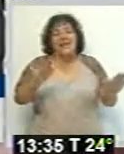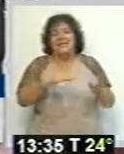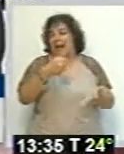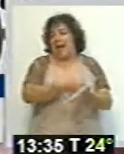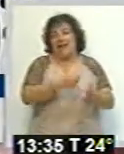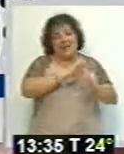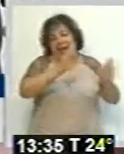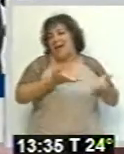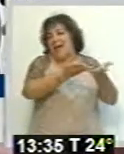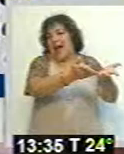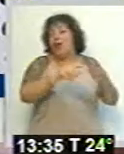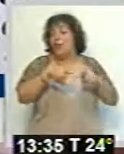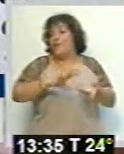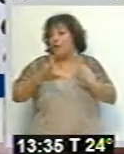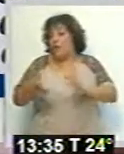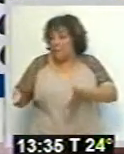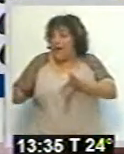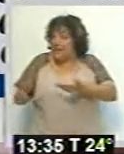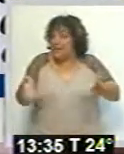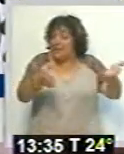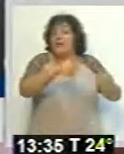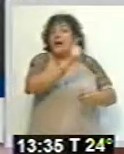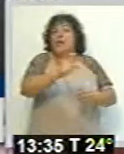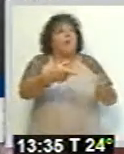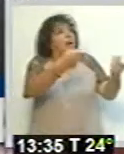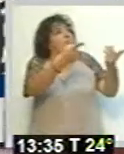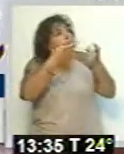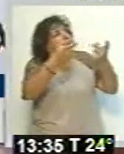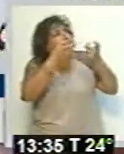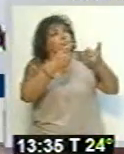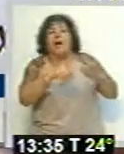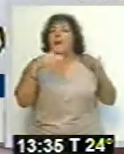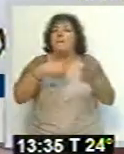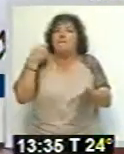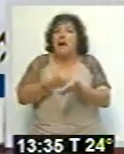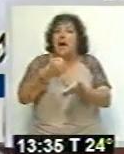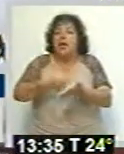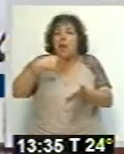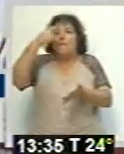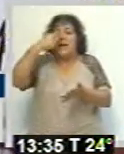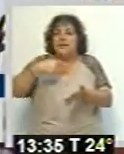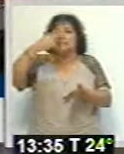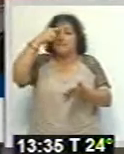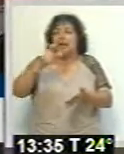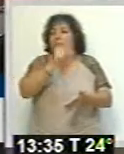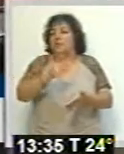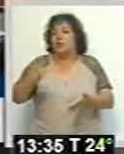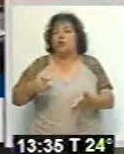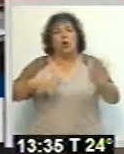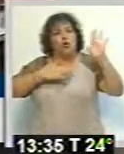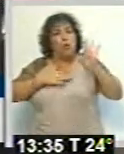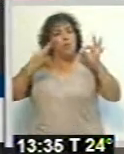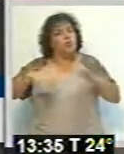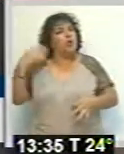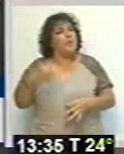bueno, incentivar de esta manera también el cumplimiento de aquellos vecinos y adjudicatarios que cumplen con su